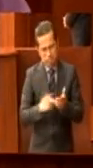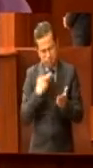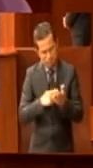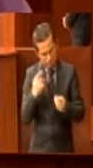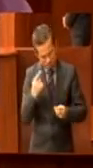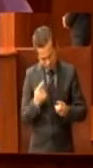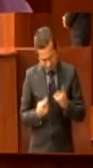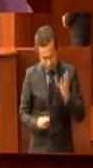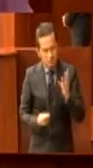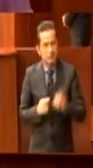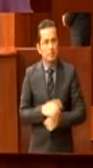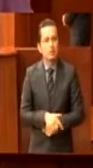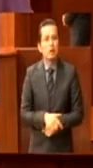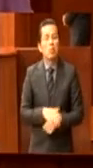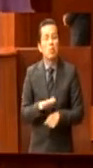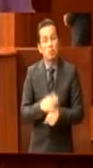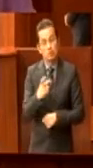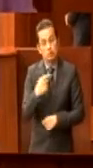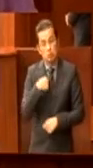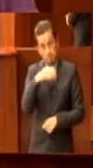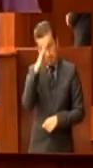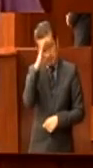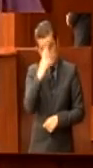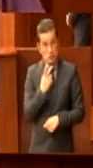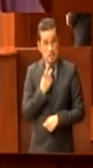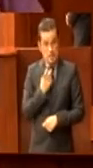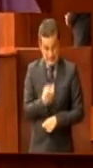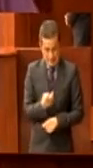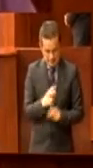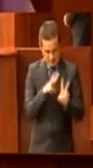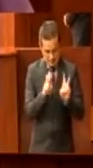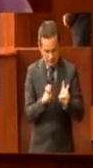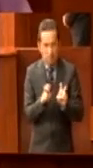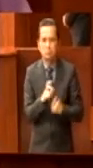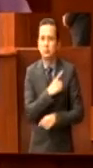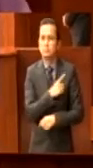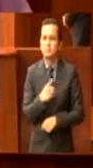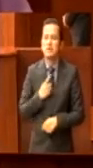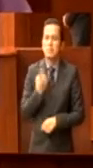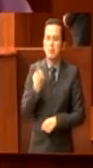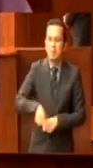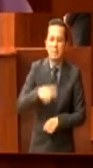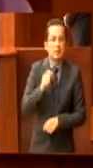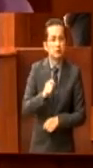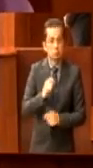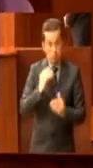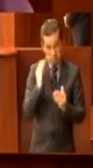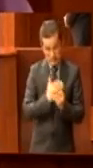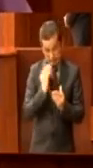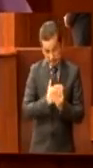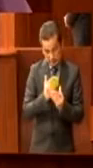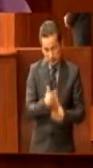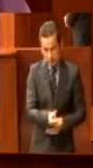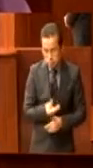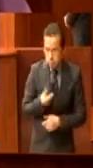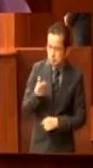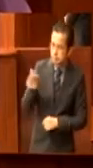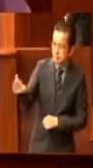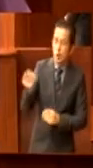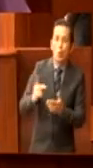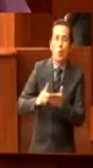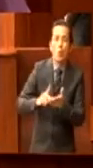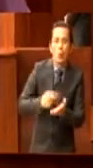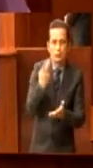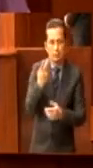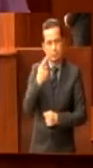consideró que en el presente caso debe ordenarse la devolución del expediente a fin de subsanar